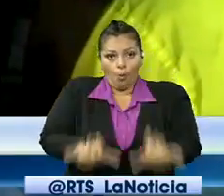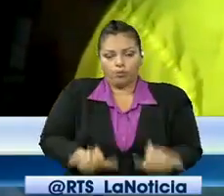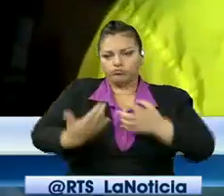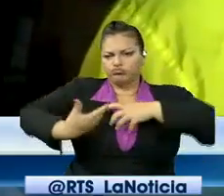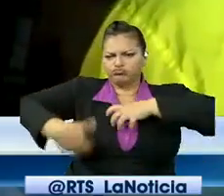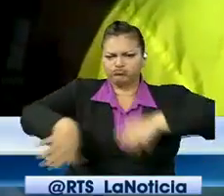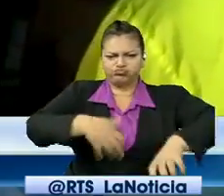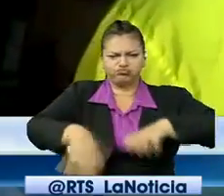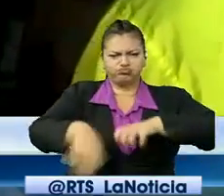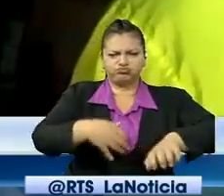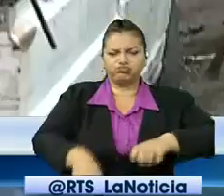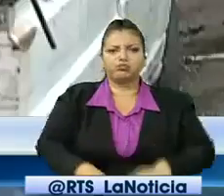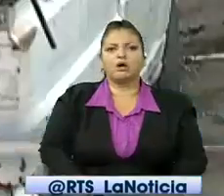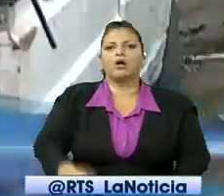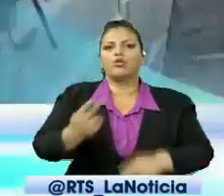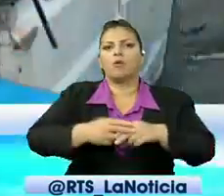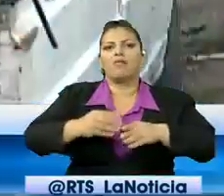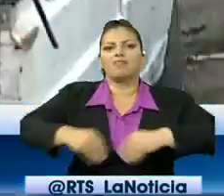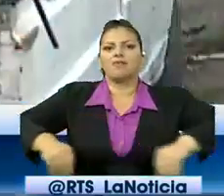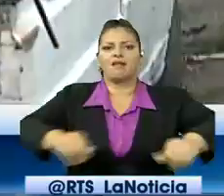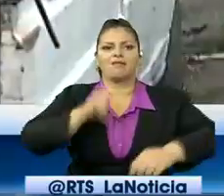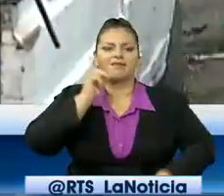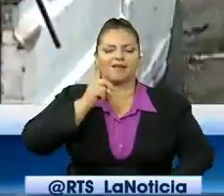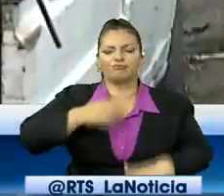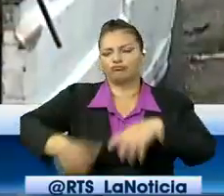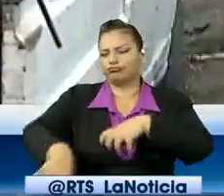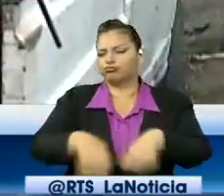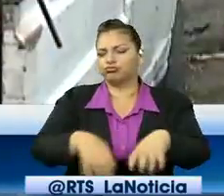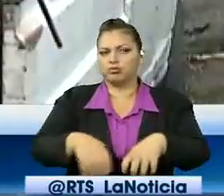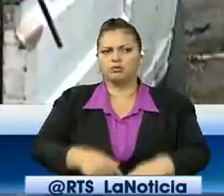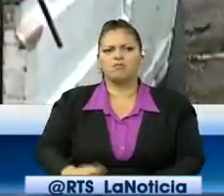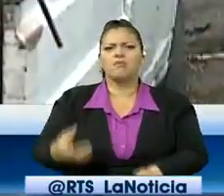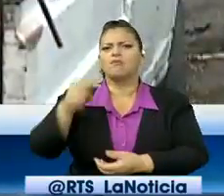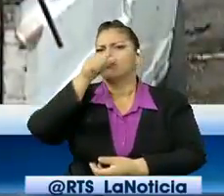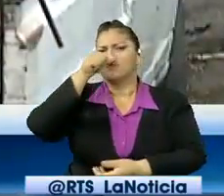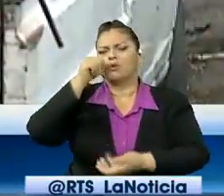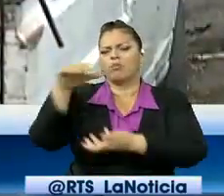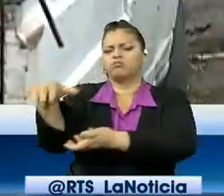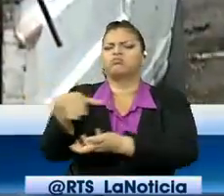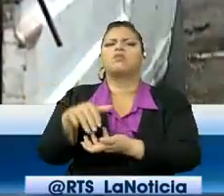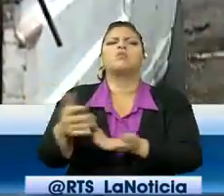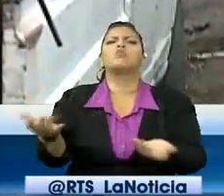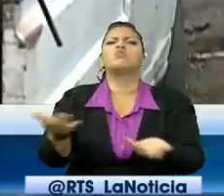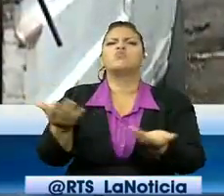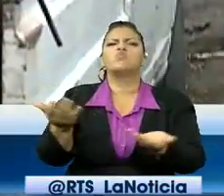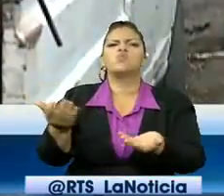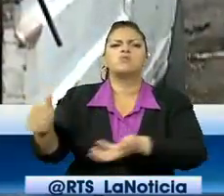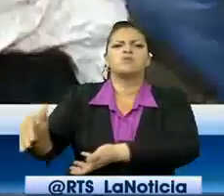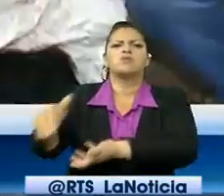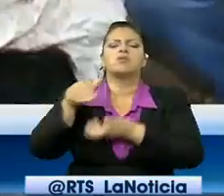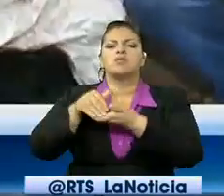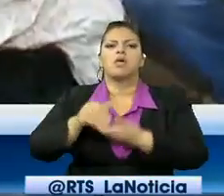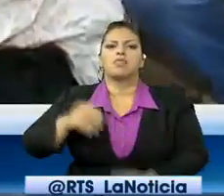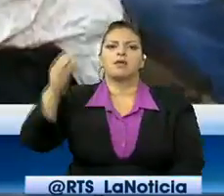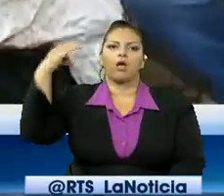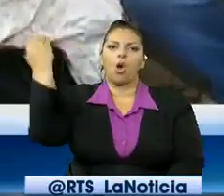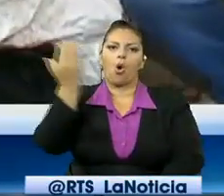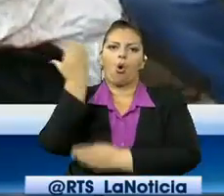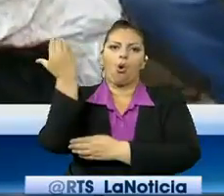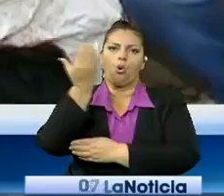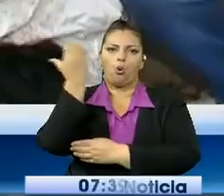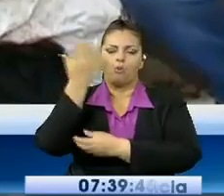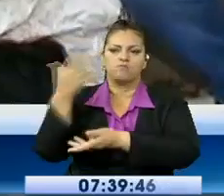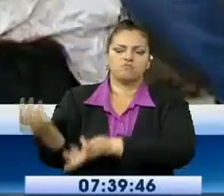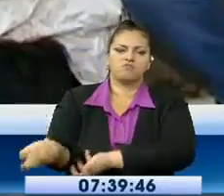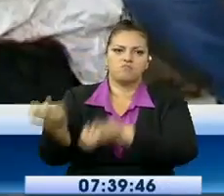operativo denominado Tierra Negra. La droga supuestamente llegó desde el vecino país del norte. Las investigaciones determinarán si los dos detenidos eran parte